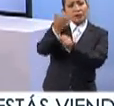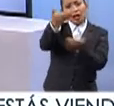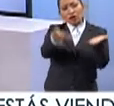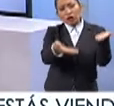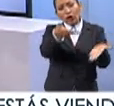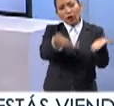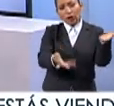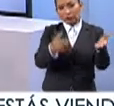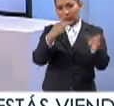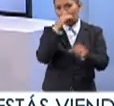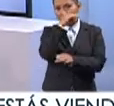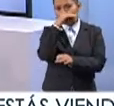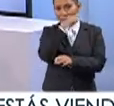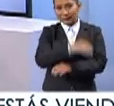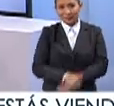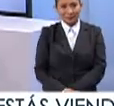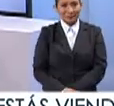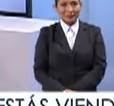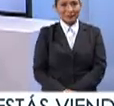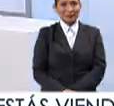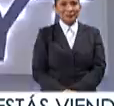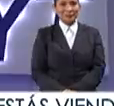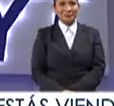de manera gratuita